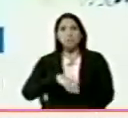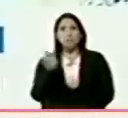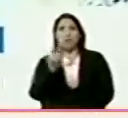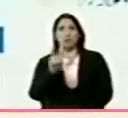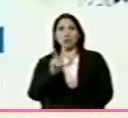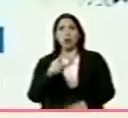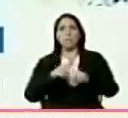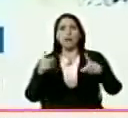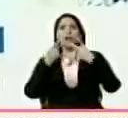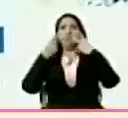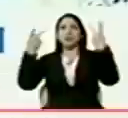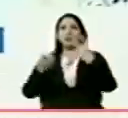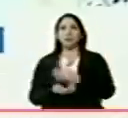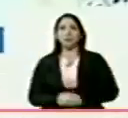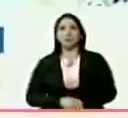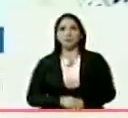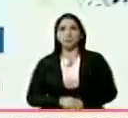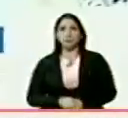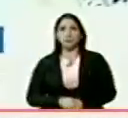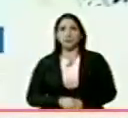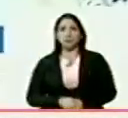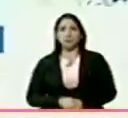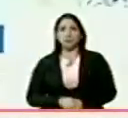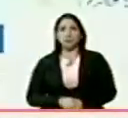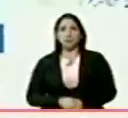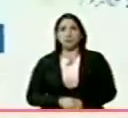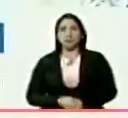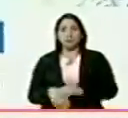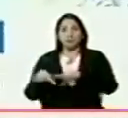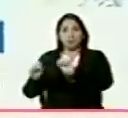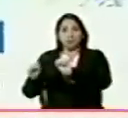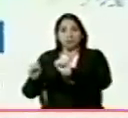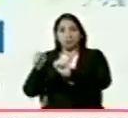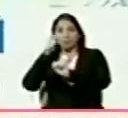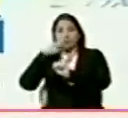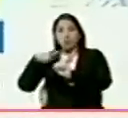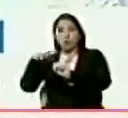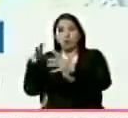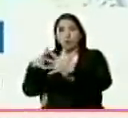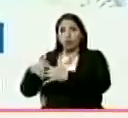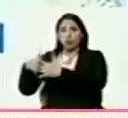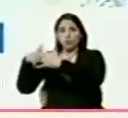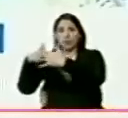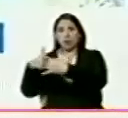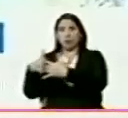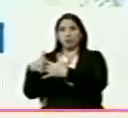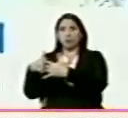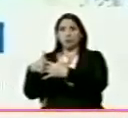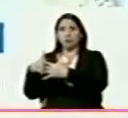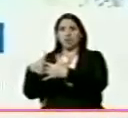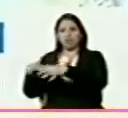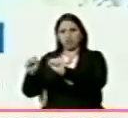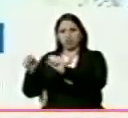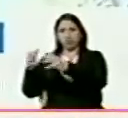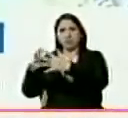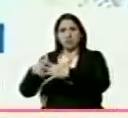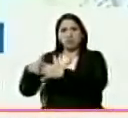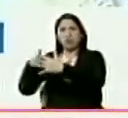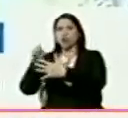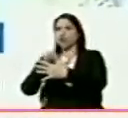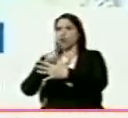para decir a los imperialistas norteamericanos que no